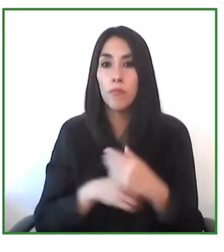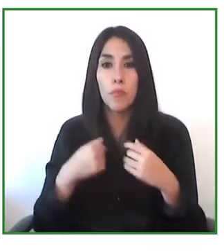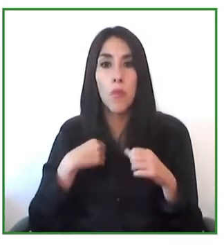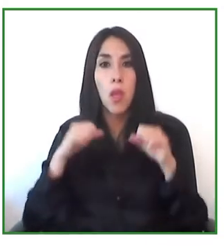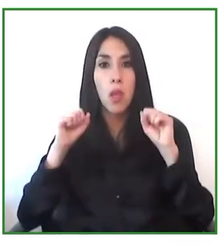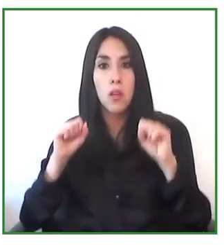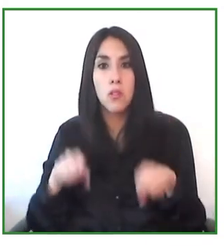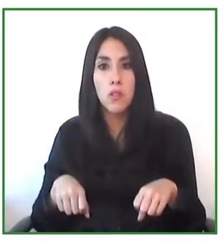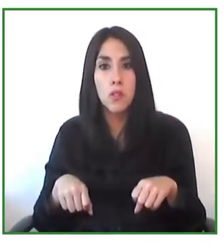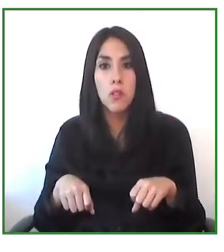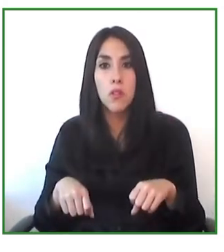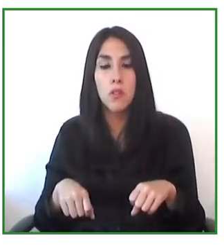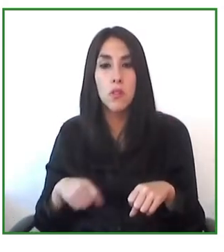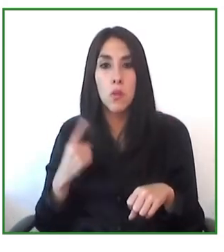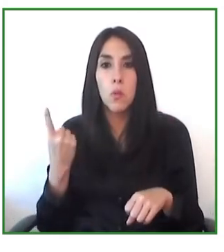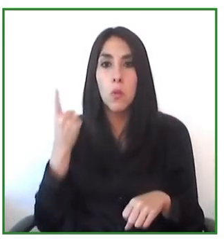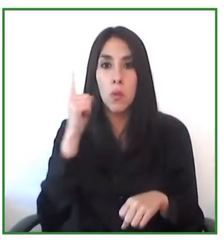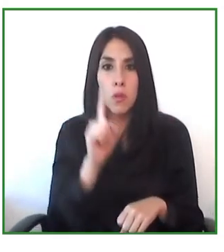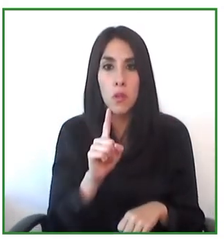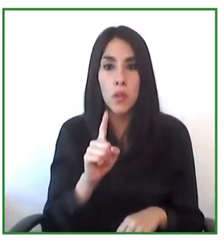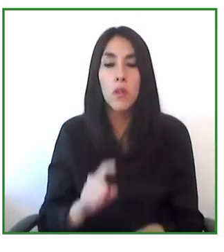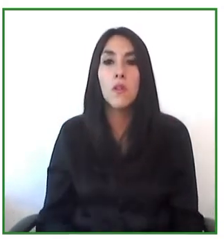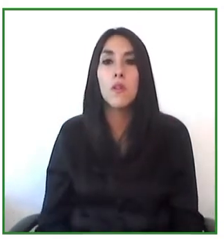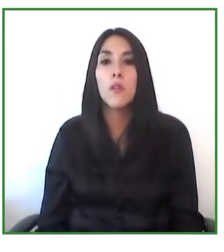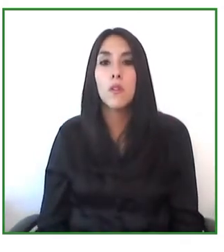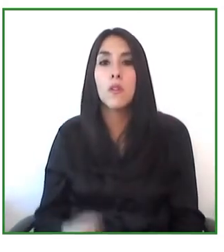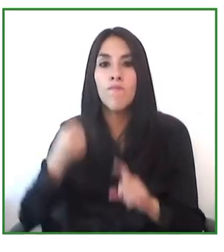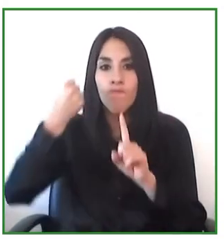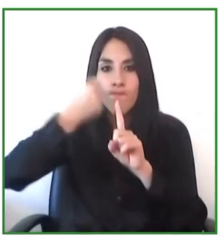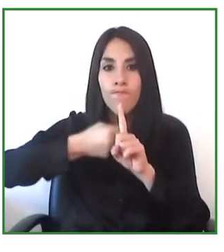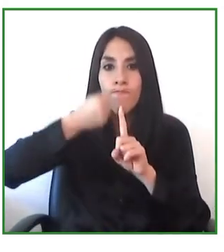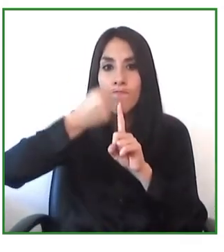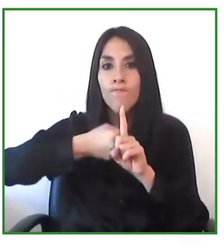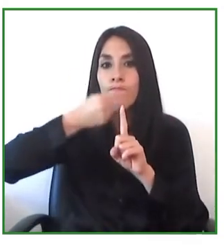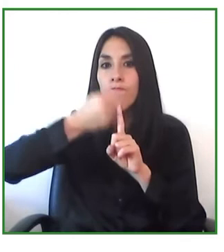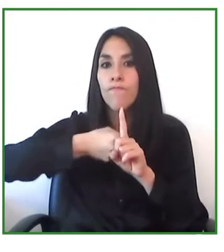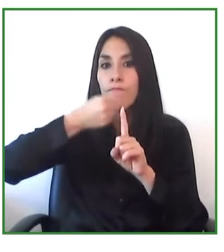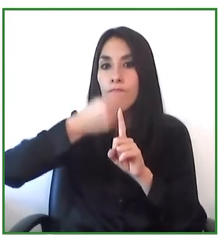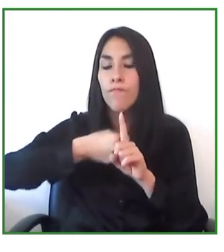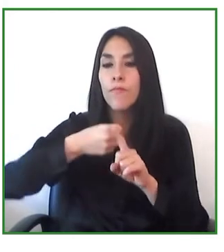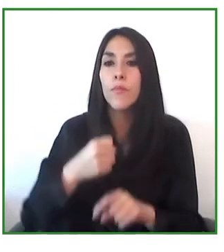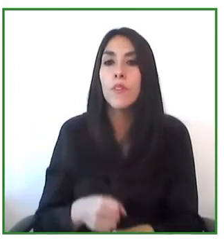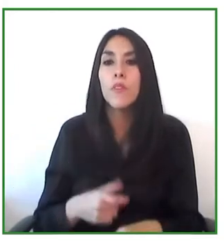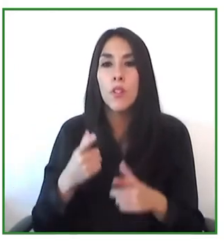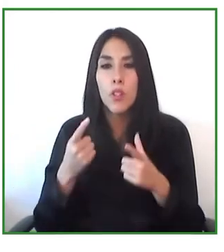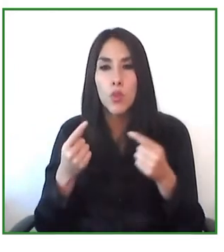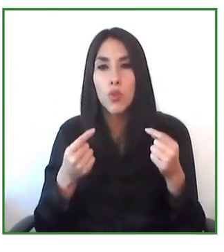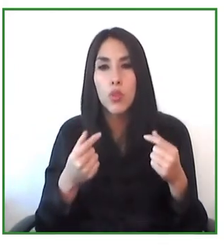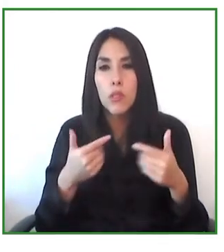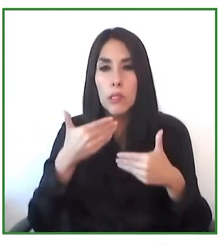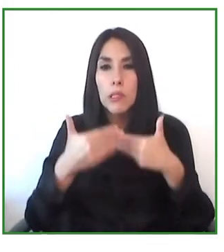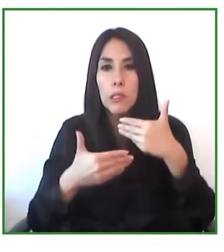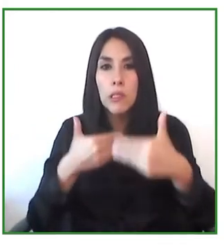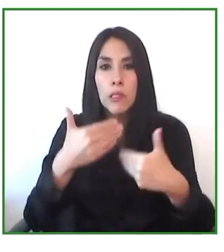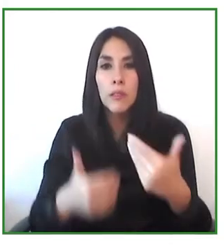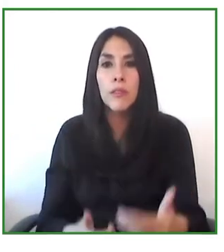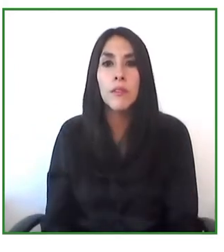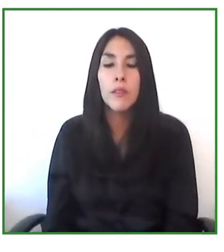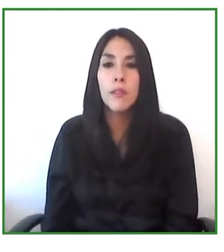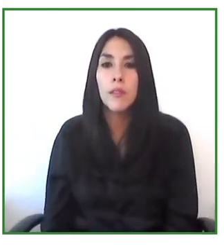el bien mío personal y de mi colectivo, de las personas que vienen detrás. Y por eso me alegran iniciativas como